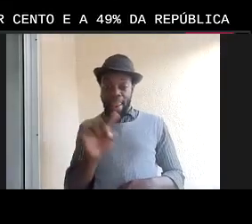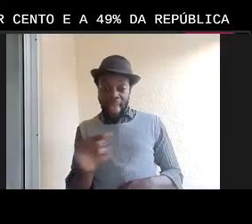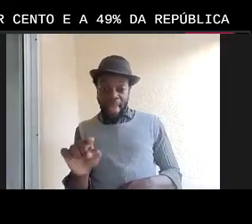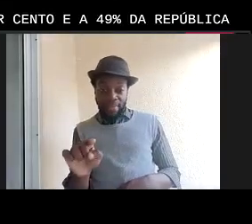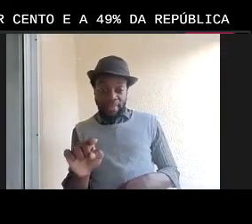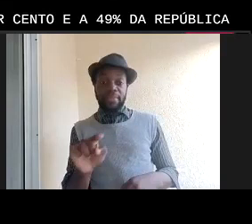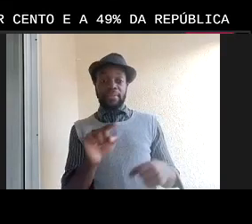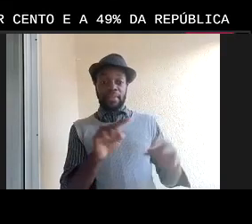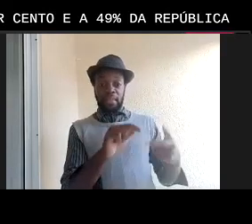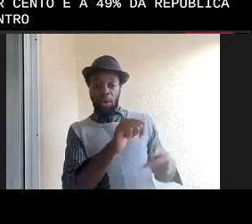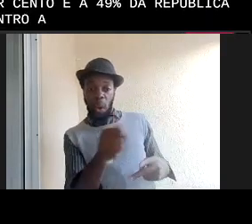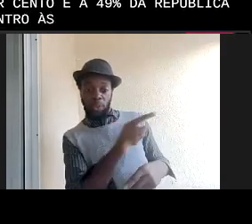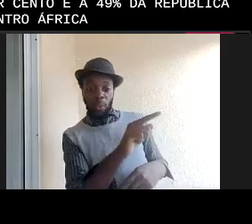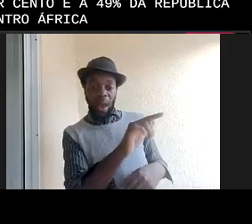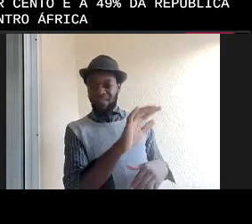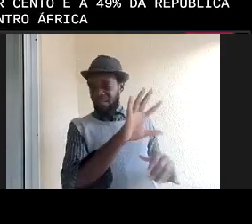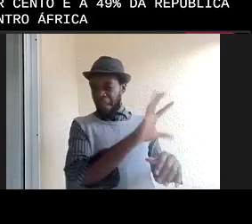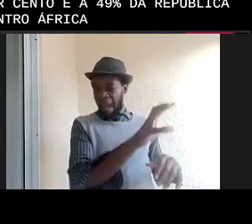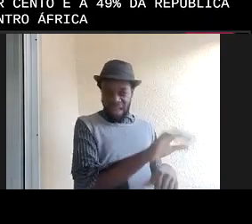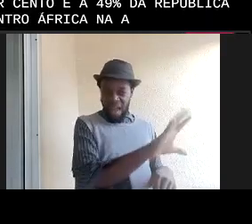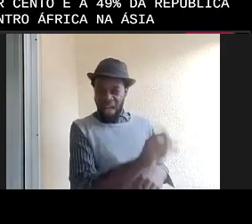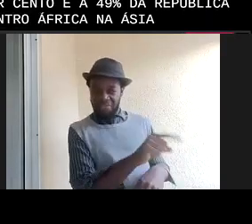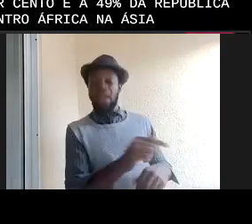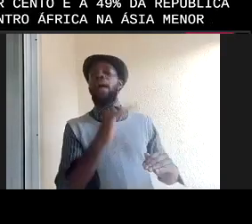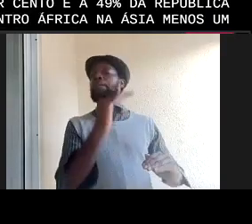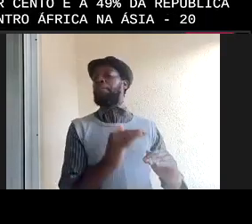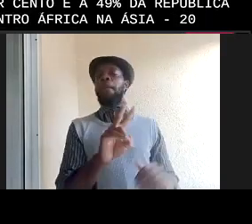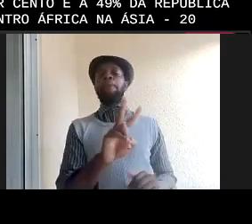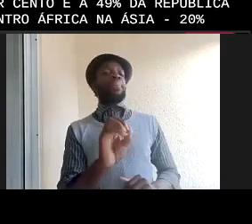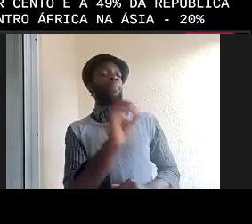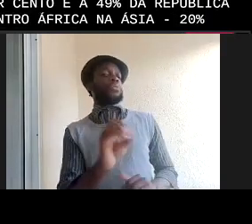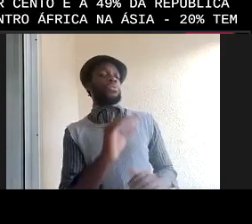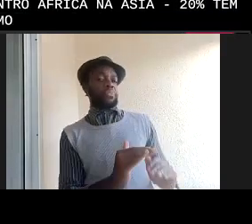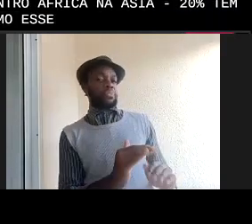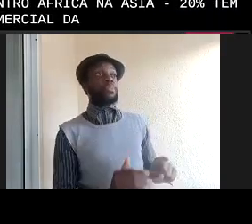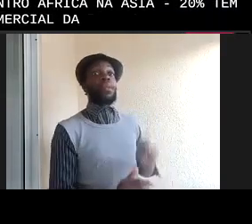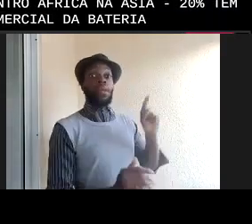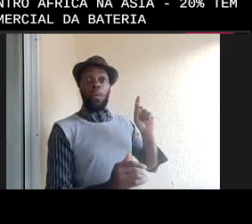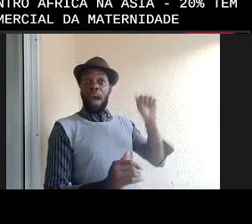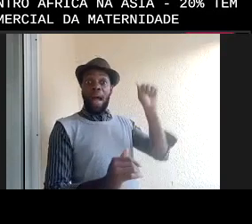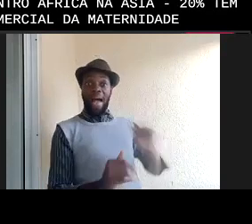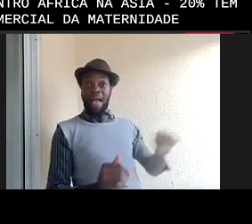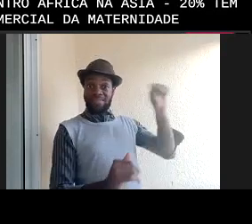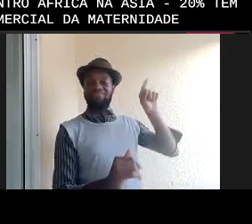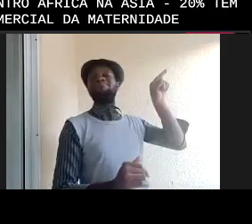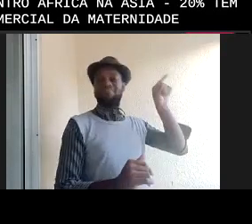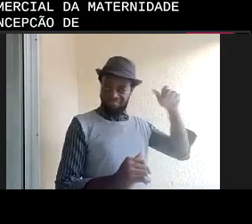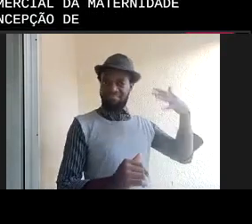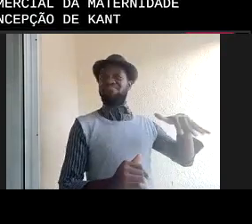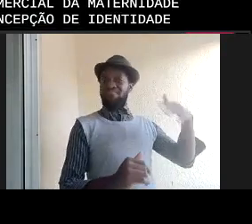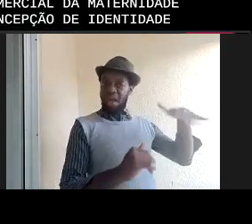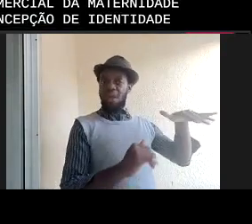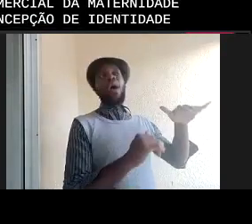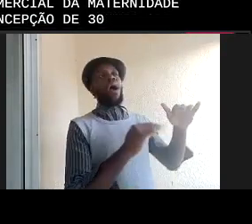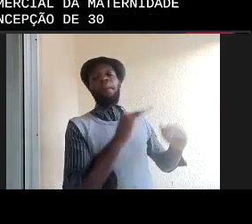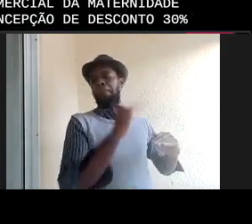Centroafricana. En Asia, menos del 20% han comenzado la maternidad, con excepción de Bangladesh, con el 30%. Y